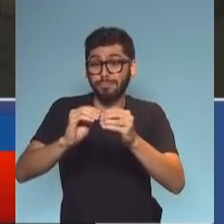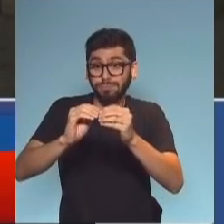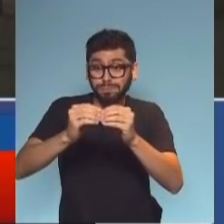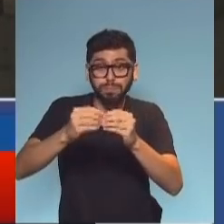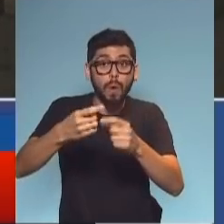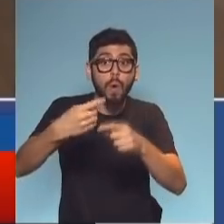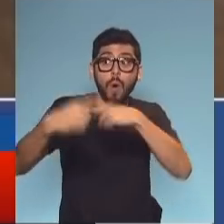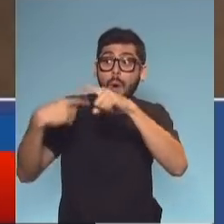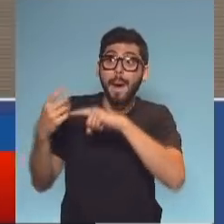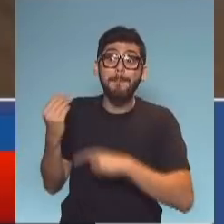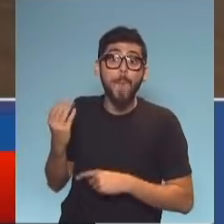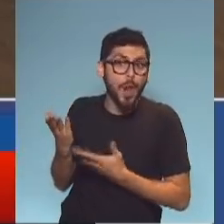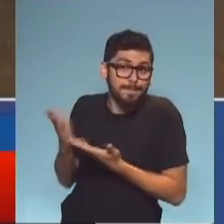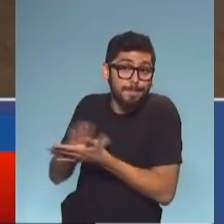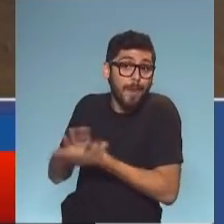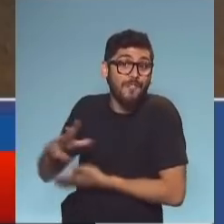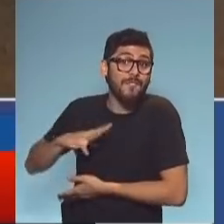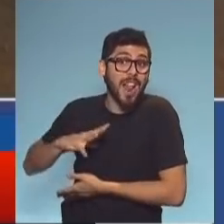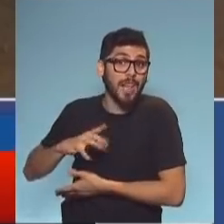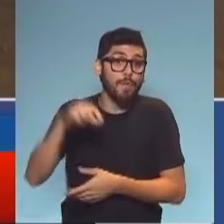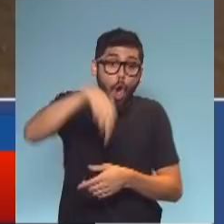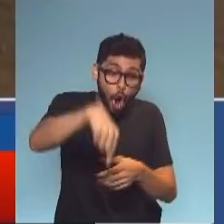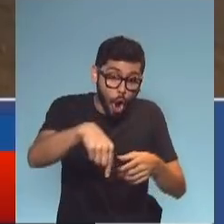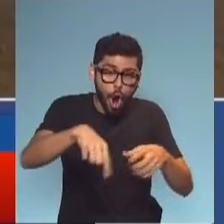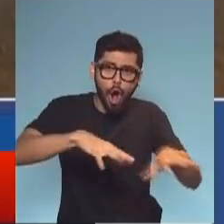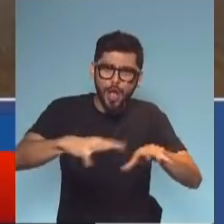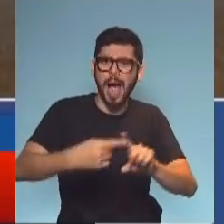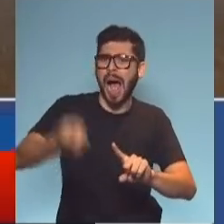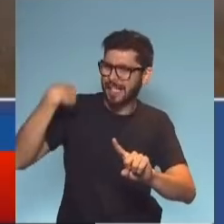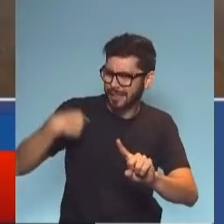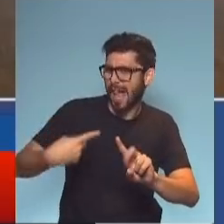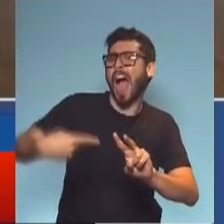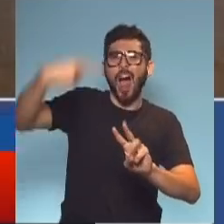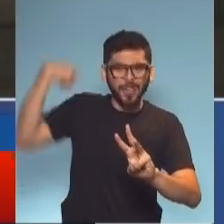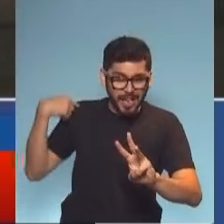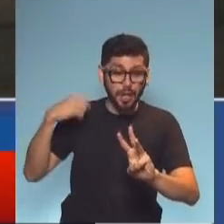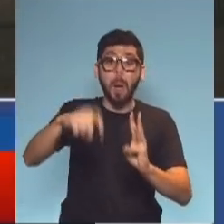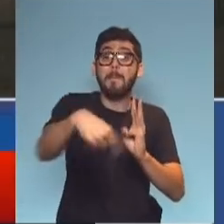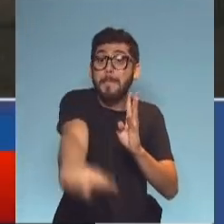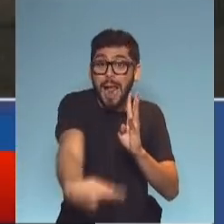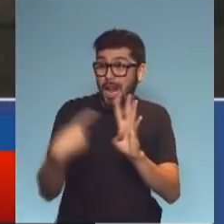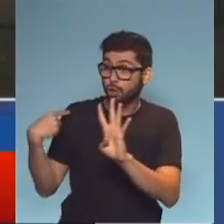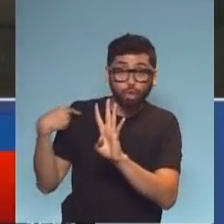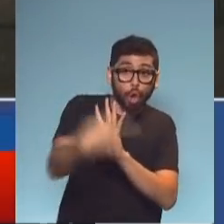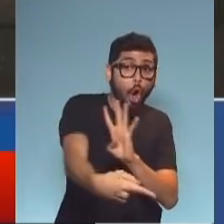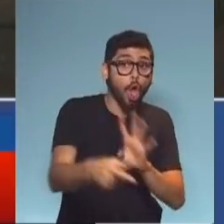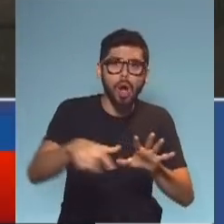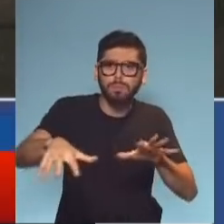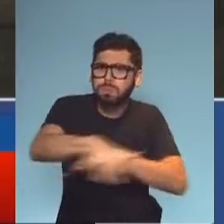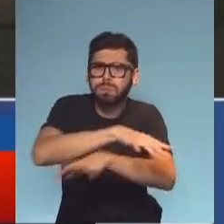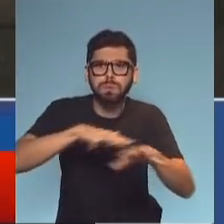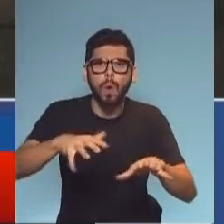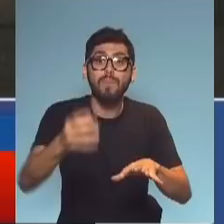todo lo que se vive hoy, lo que se vivió ayer, anteayer y lo que se va a vivir mañana es producto de